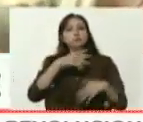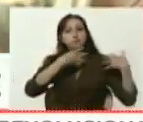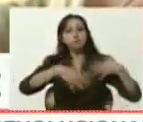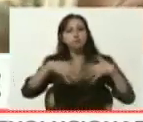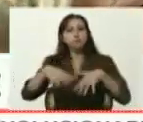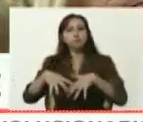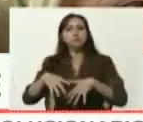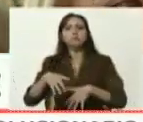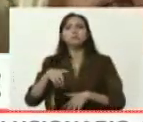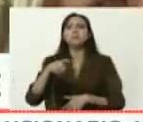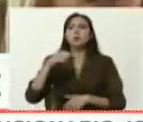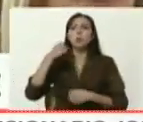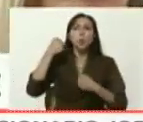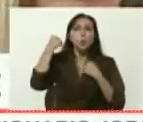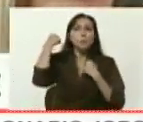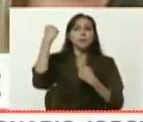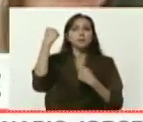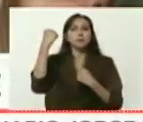esos combatientes